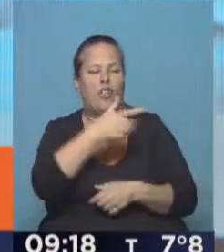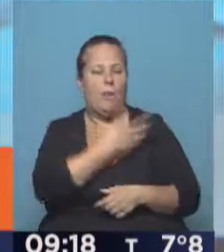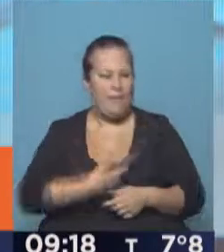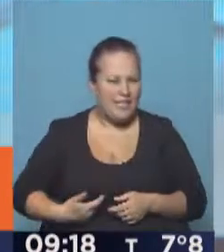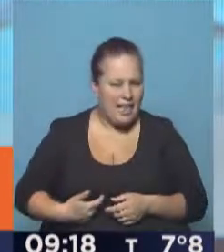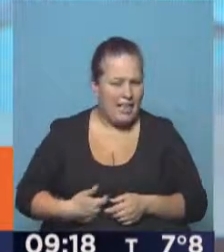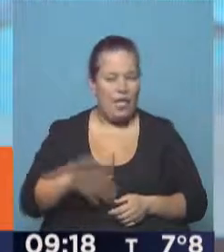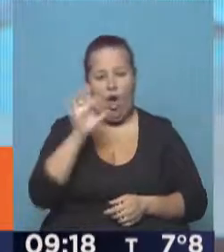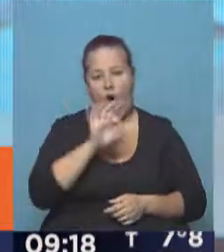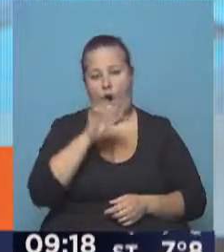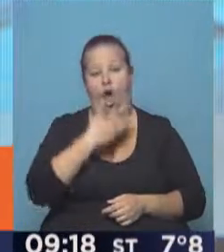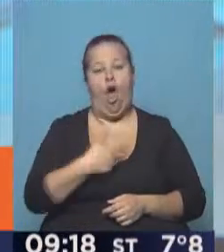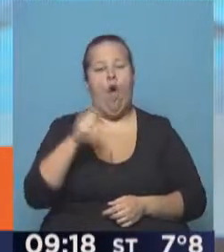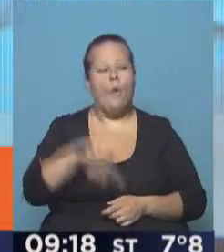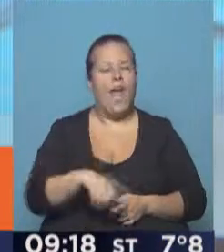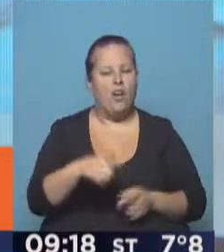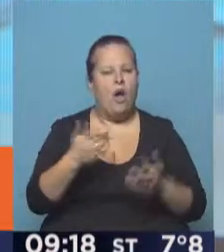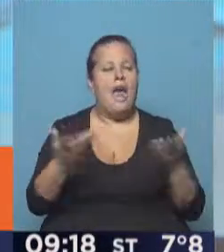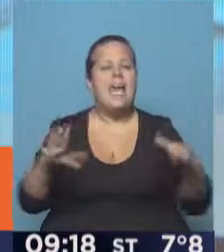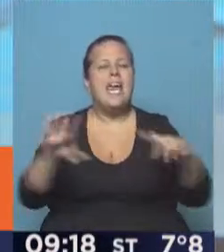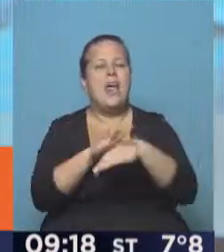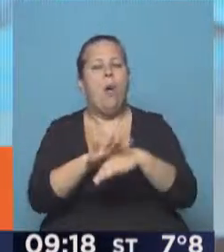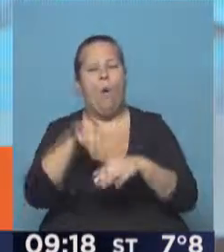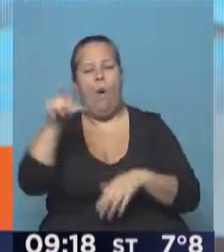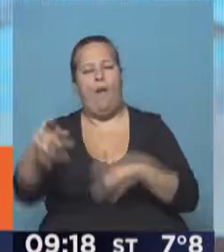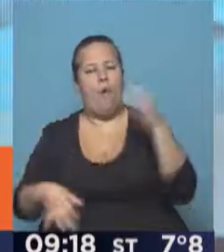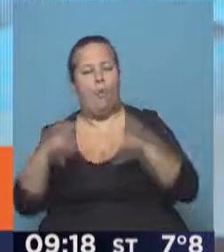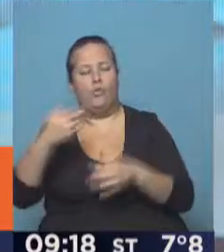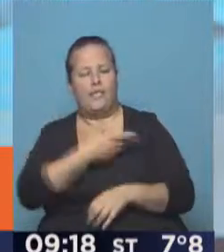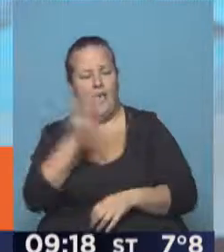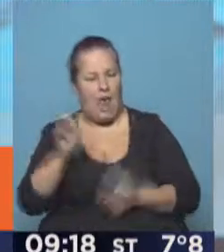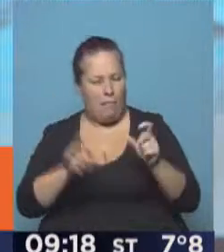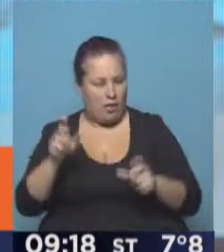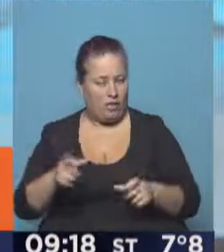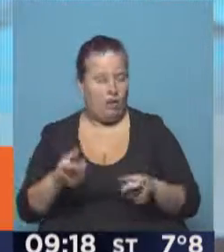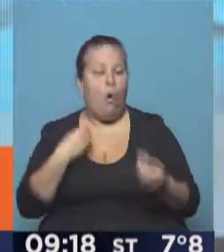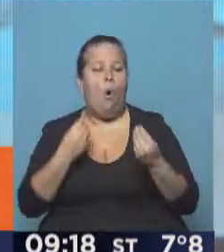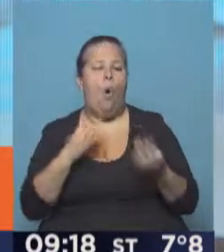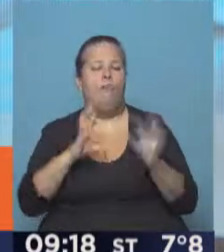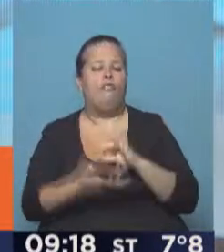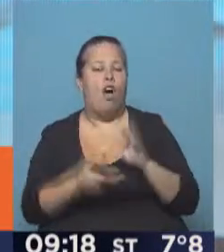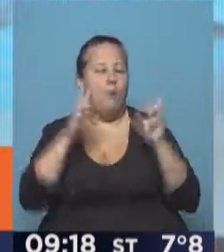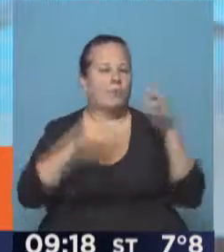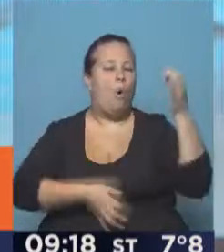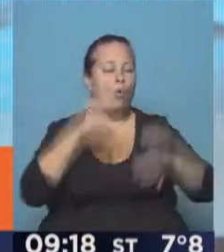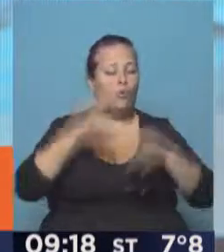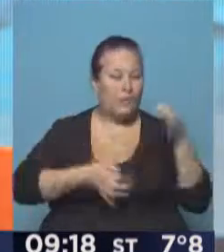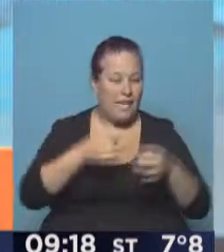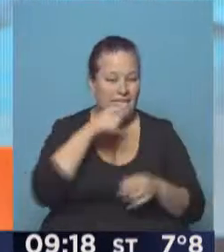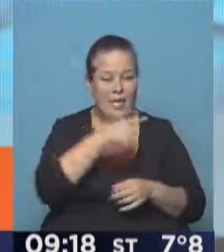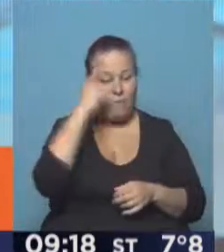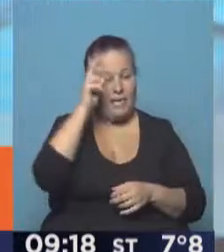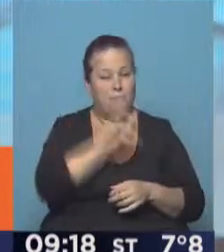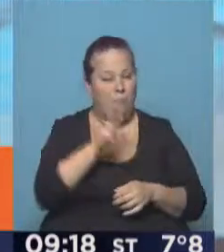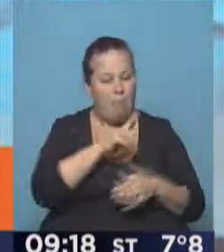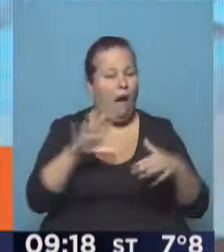la República o este gobierno es compatible con la justicia social? ¿En qué medida el concepto de justicia que tiene el Papa